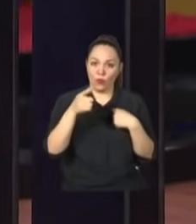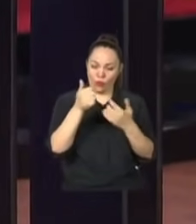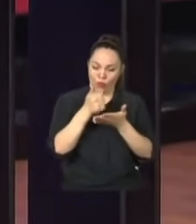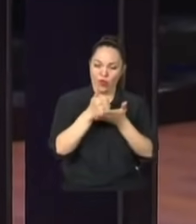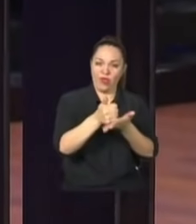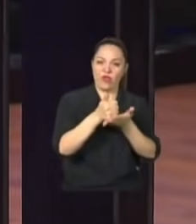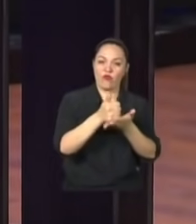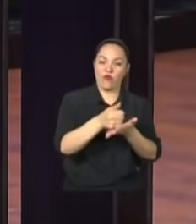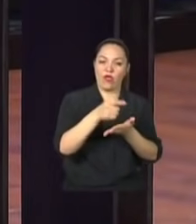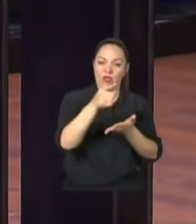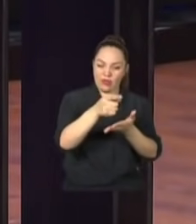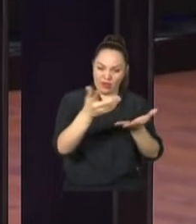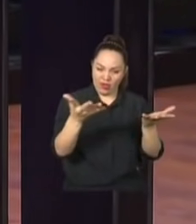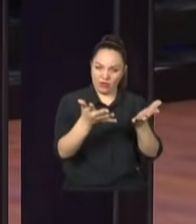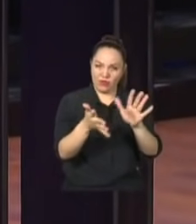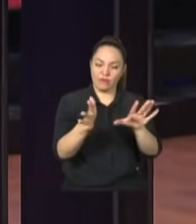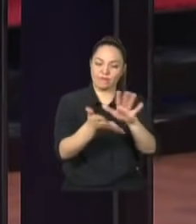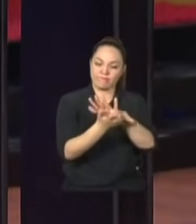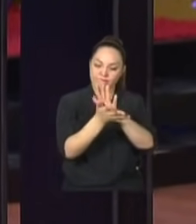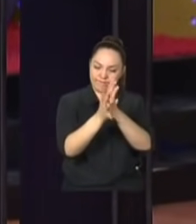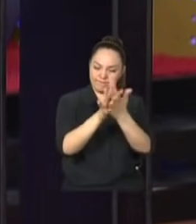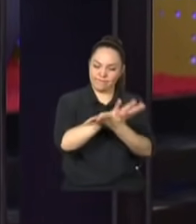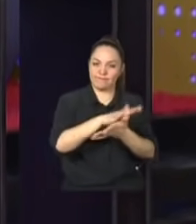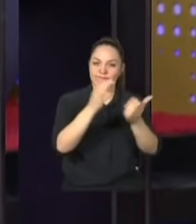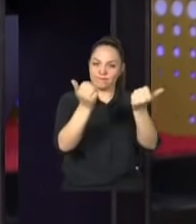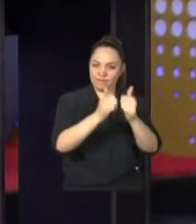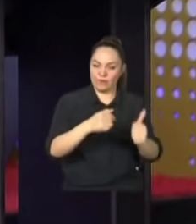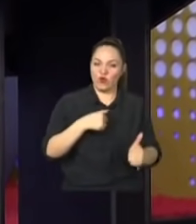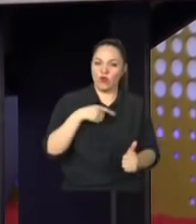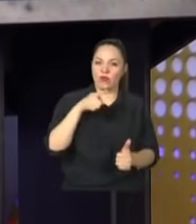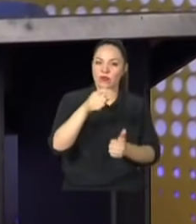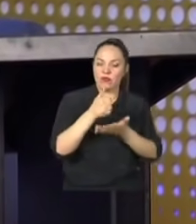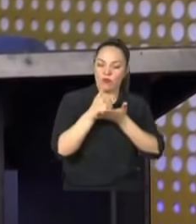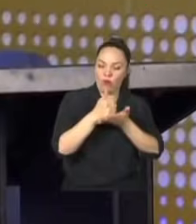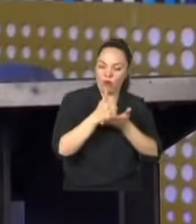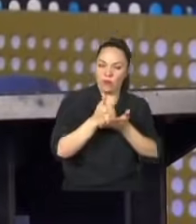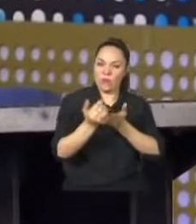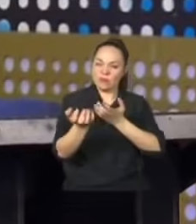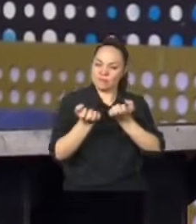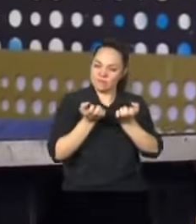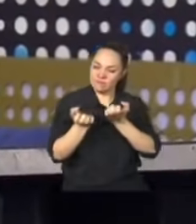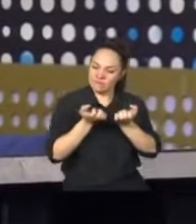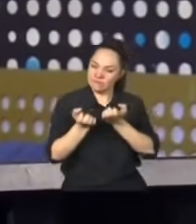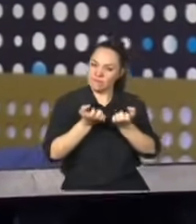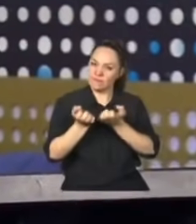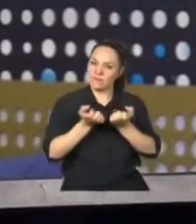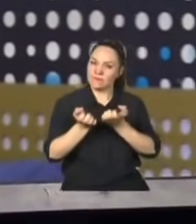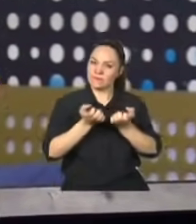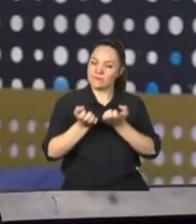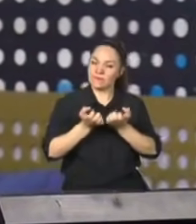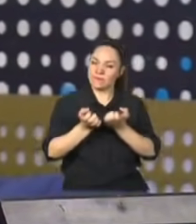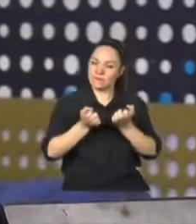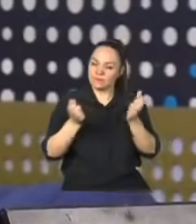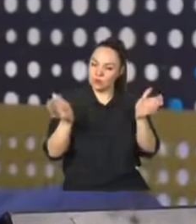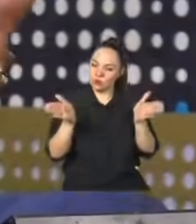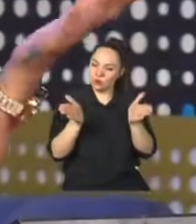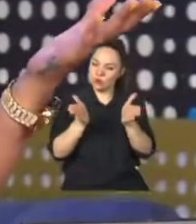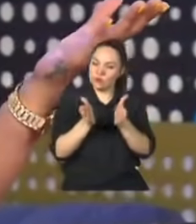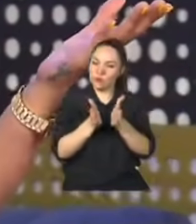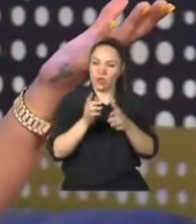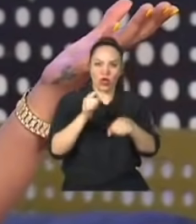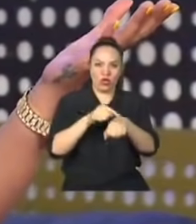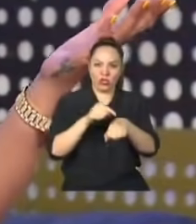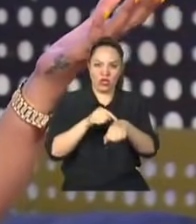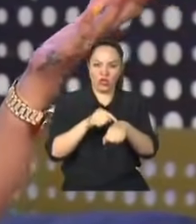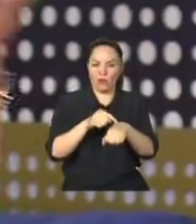suceda. Yo lo puedo lograr. Yo le puedo poner un entrenamiento y si no funciona, si no tiene tiempo, lo